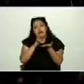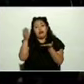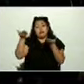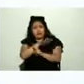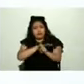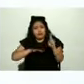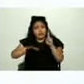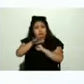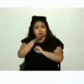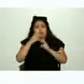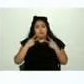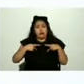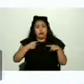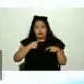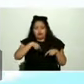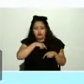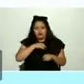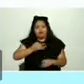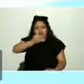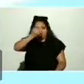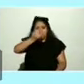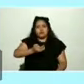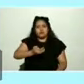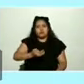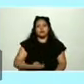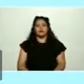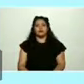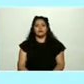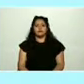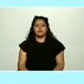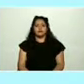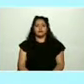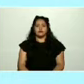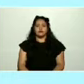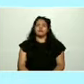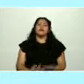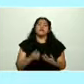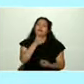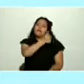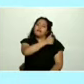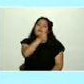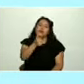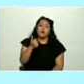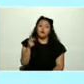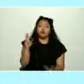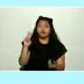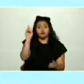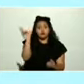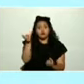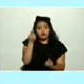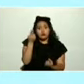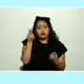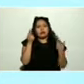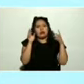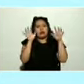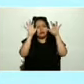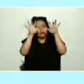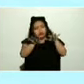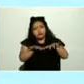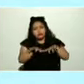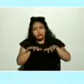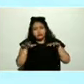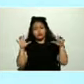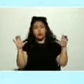Nosotros y ustedes, miembros de la comunidad universitaria, porque juntos es